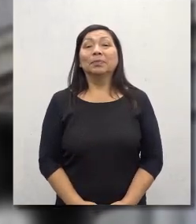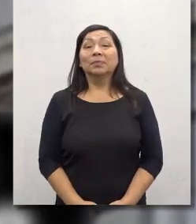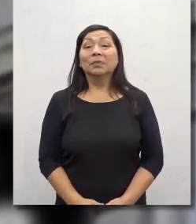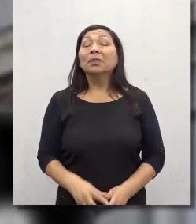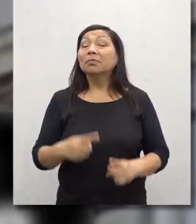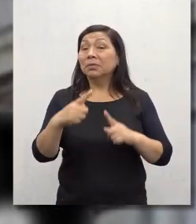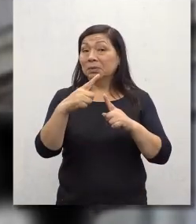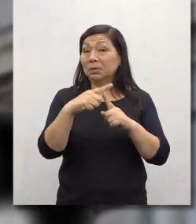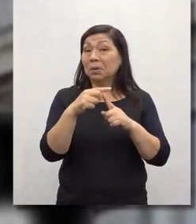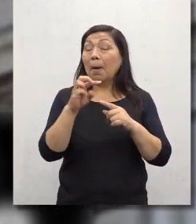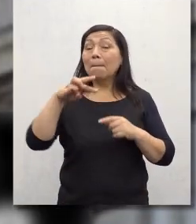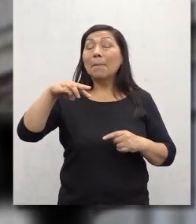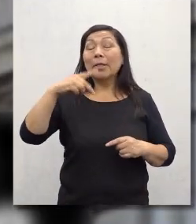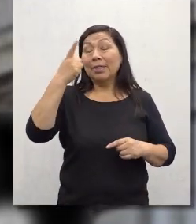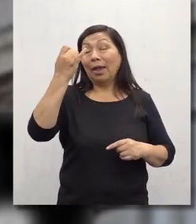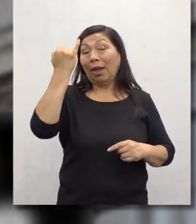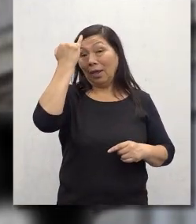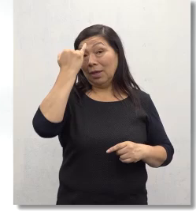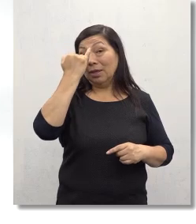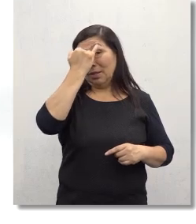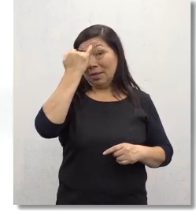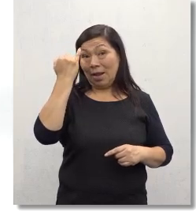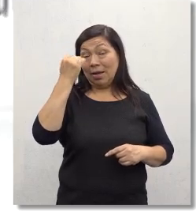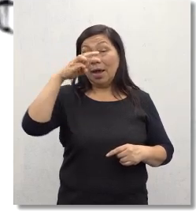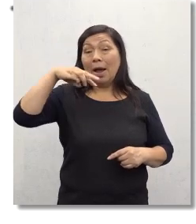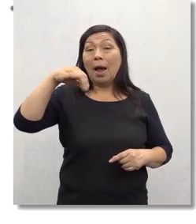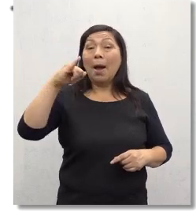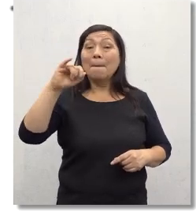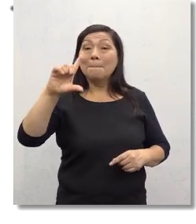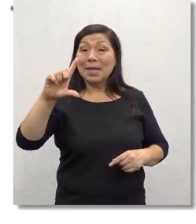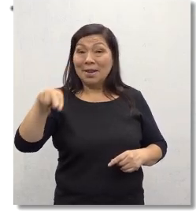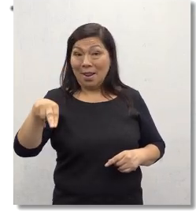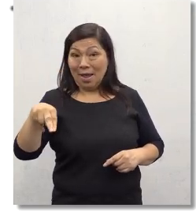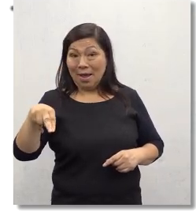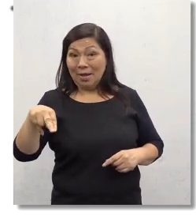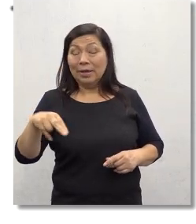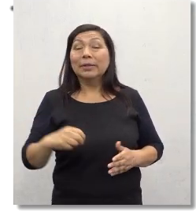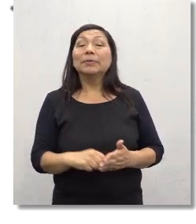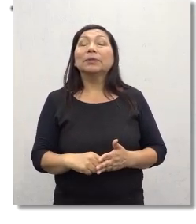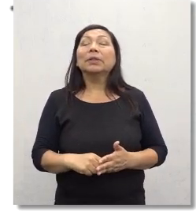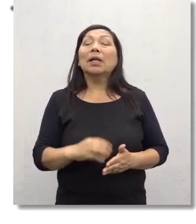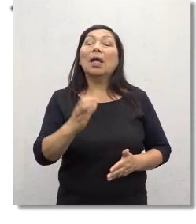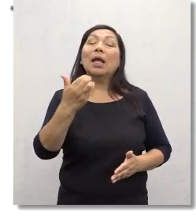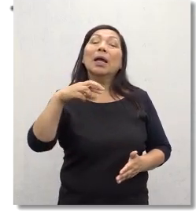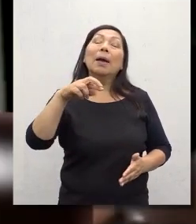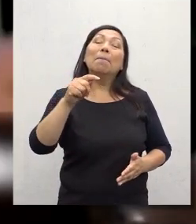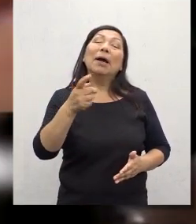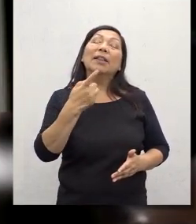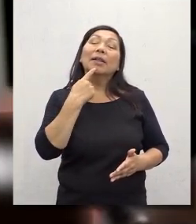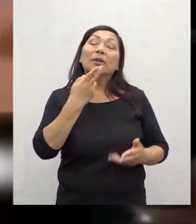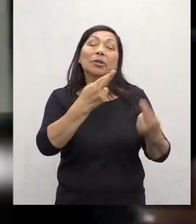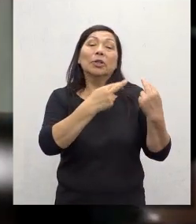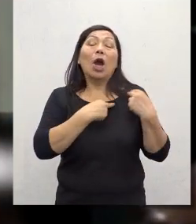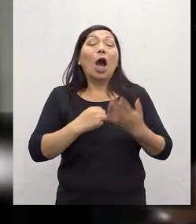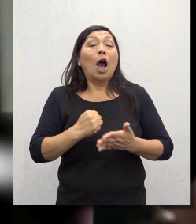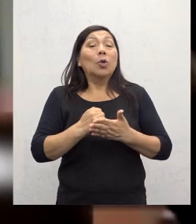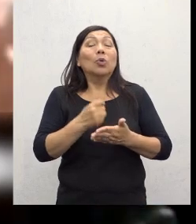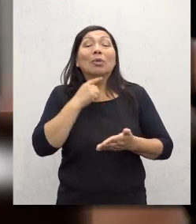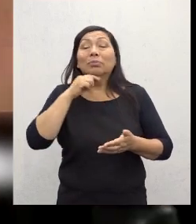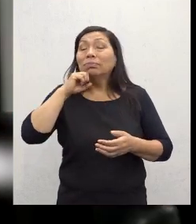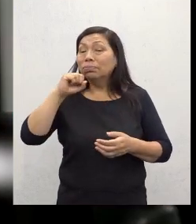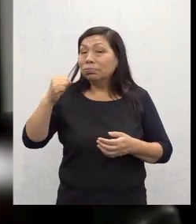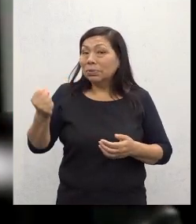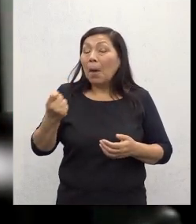Un tribunal de Milán absolvió al activista italiano Marco Cappato del cargo de ayuda al